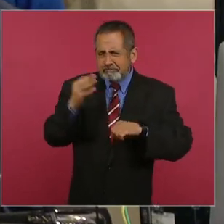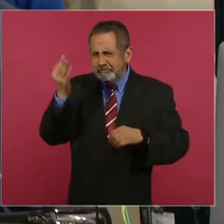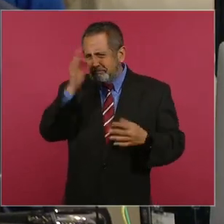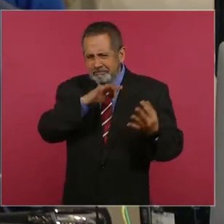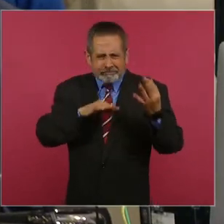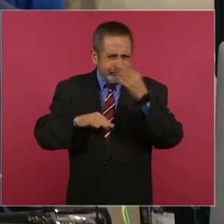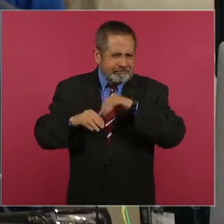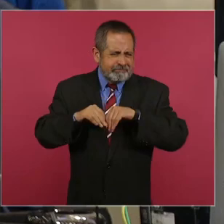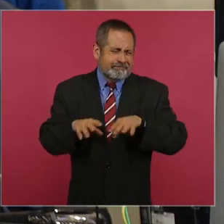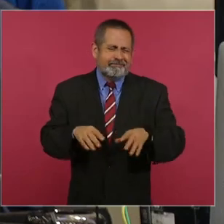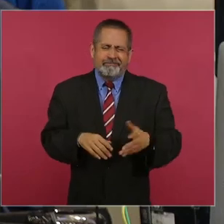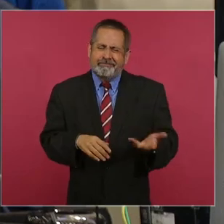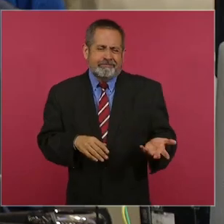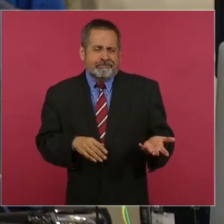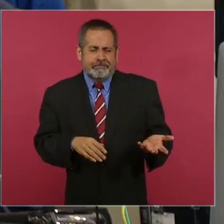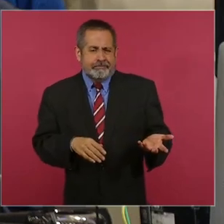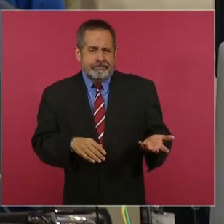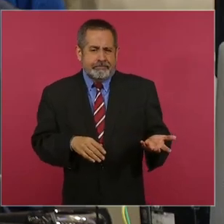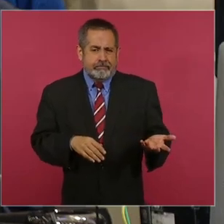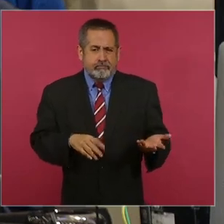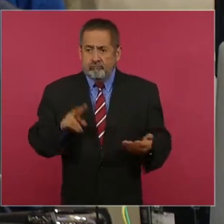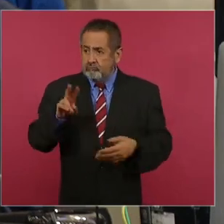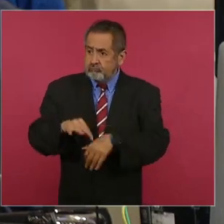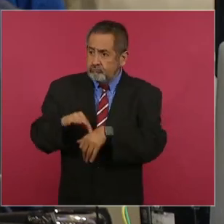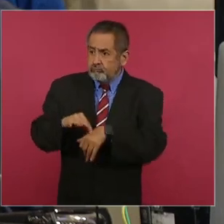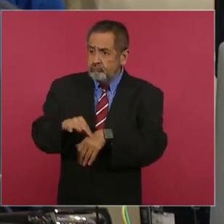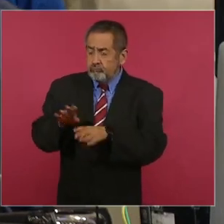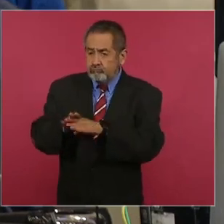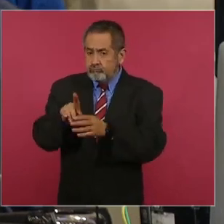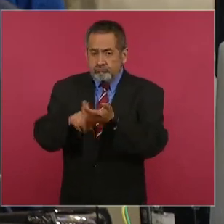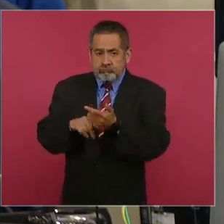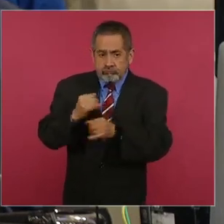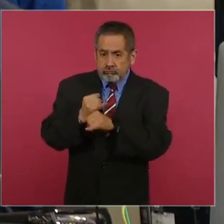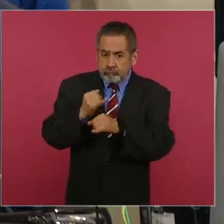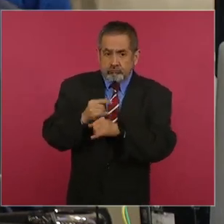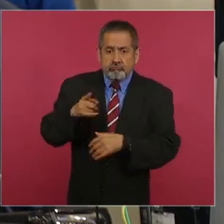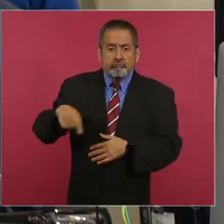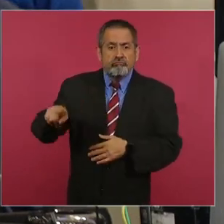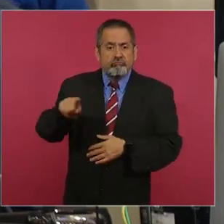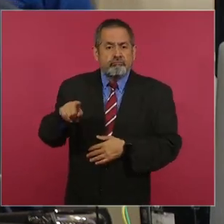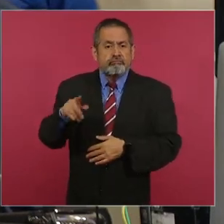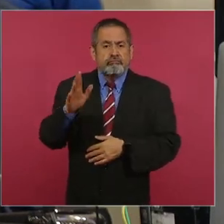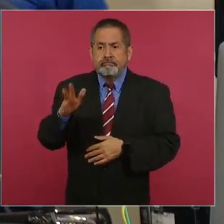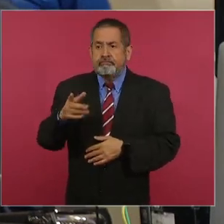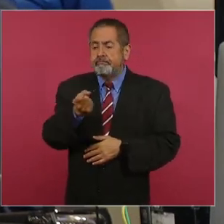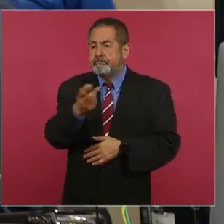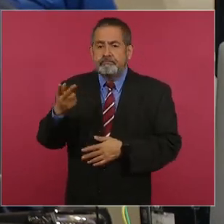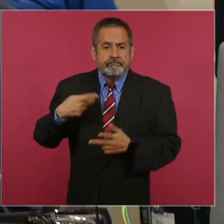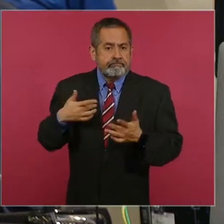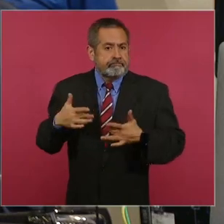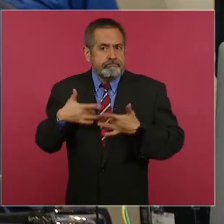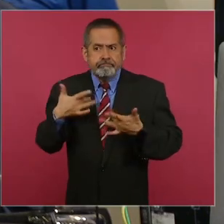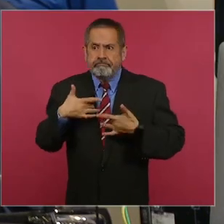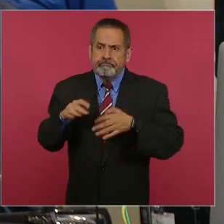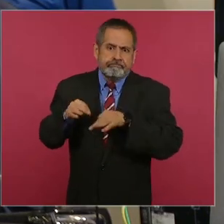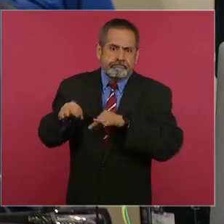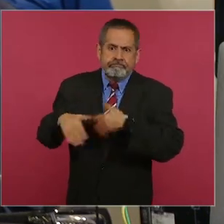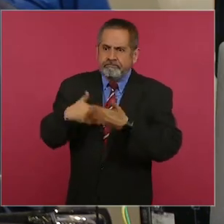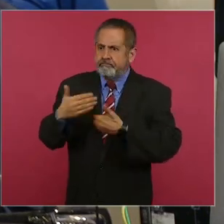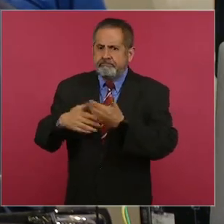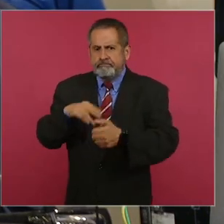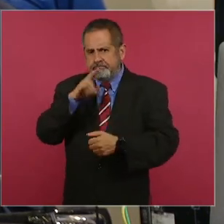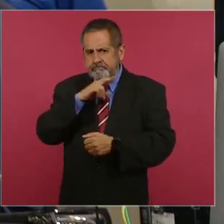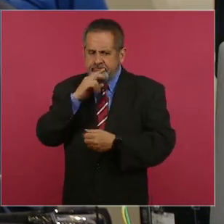y realmente lo que vemos en las redes es que la gente está como muy emocionada por este trabajo tan